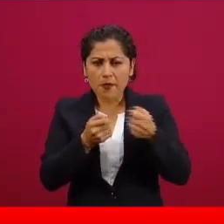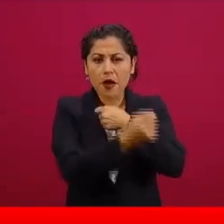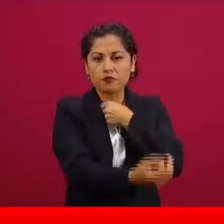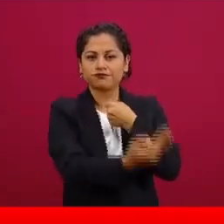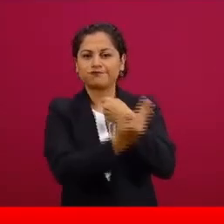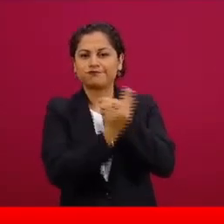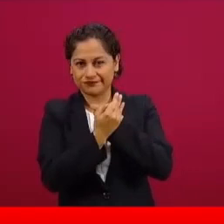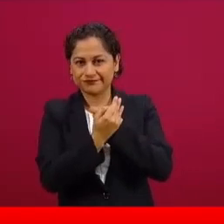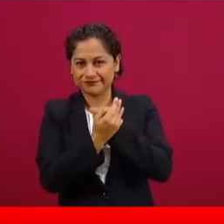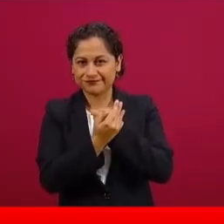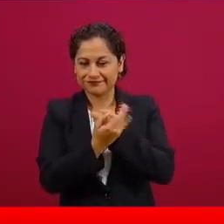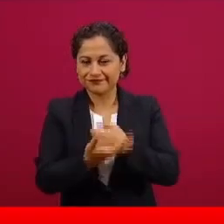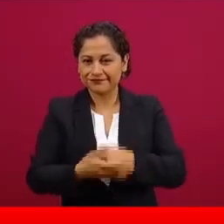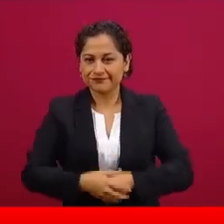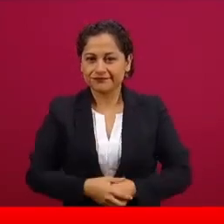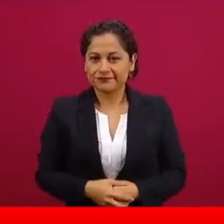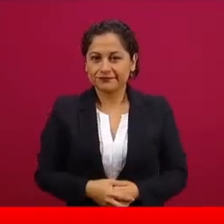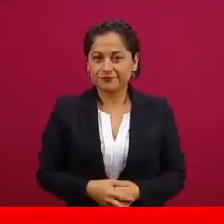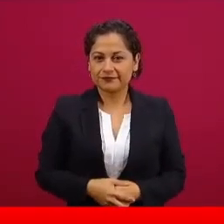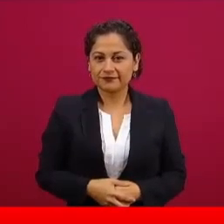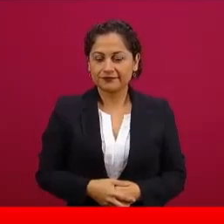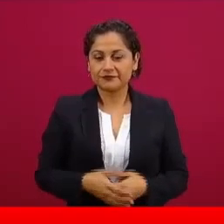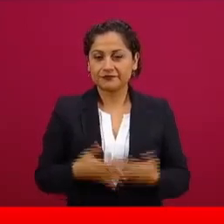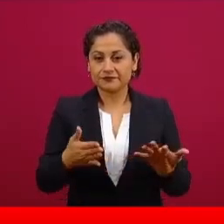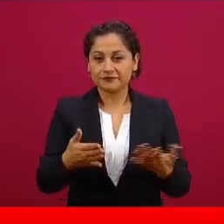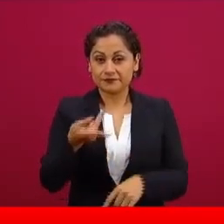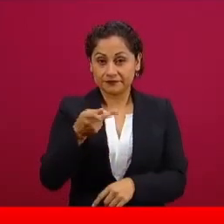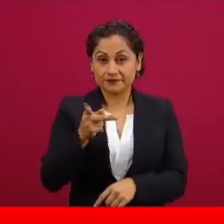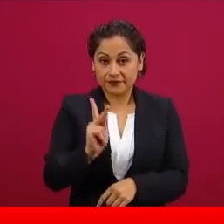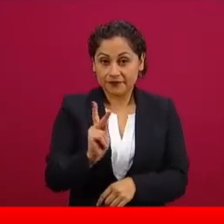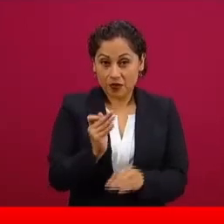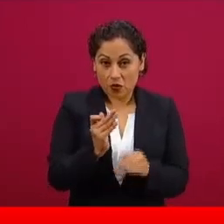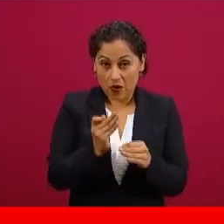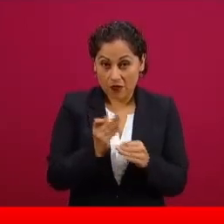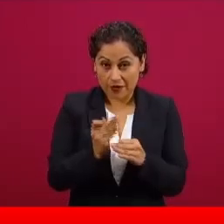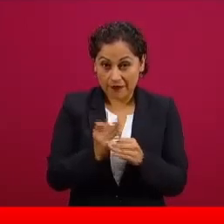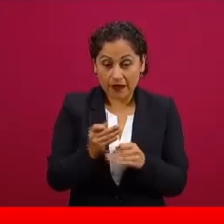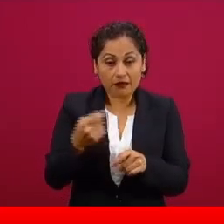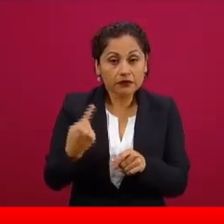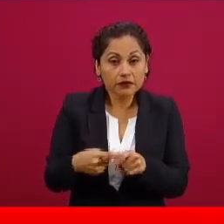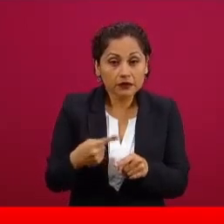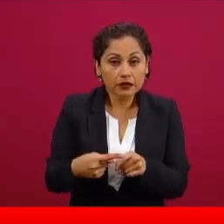quienes defienden en estos últimos días, Federico